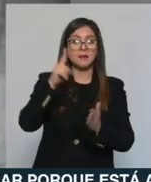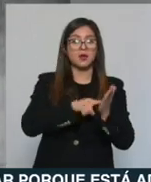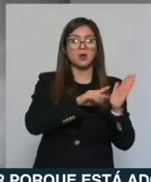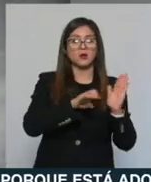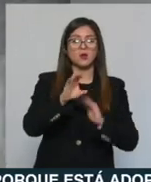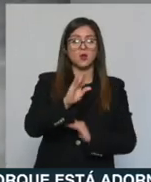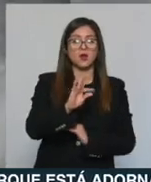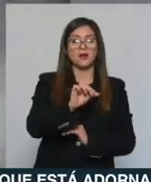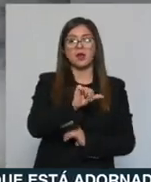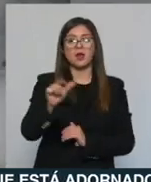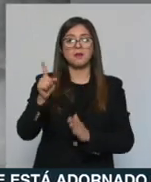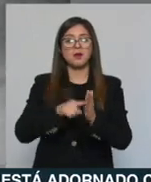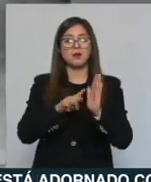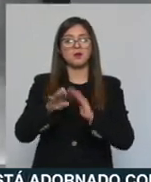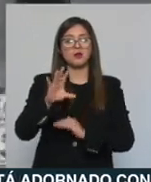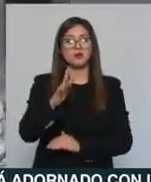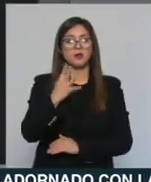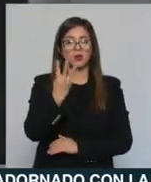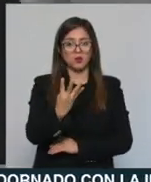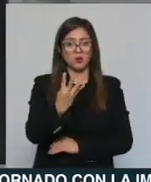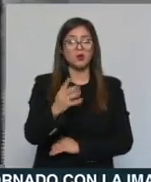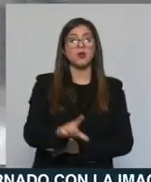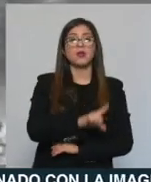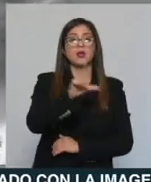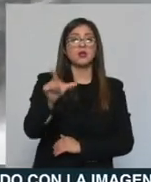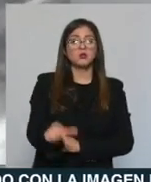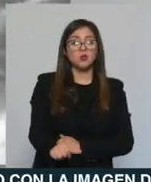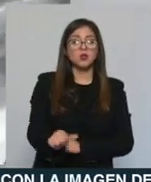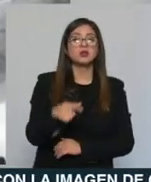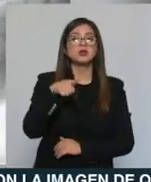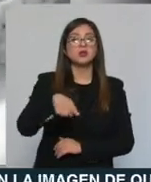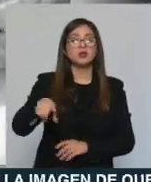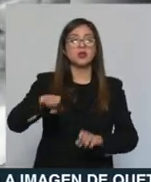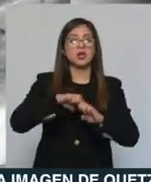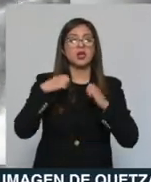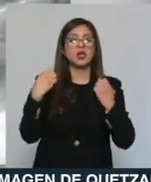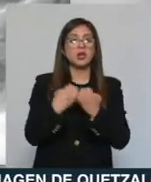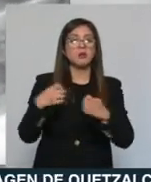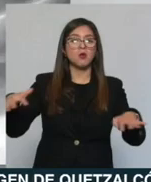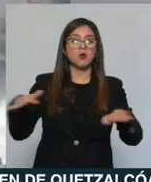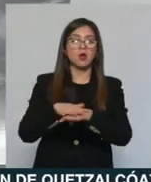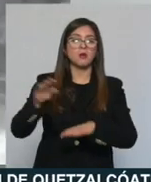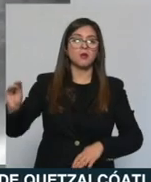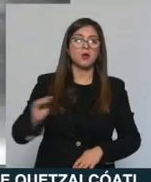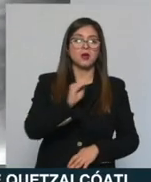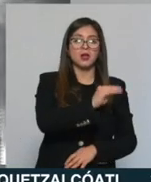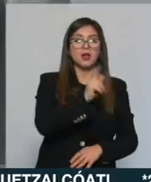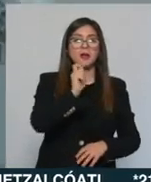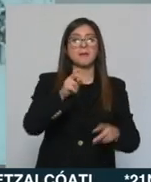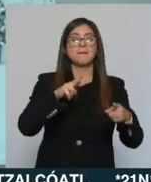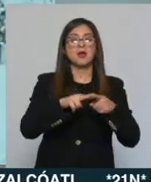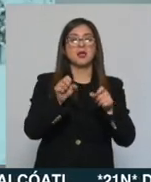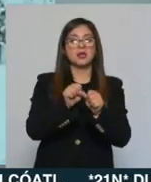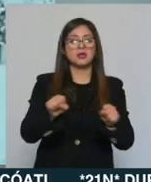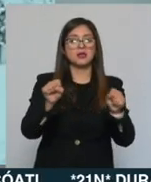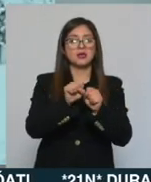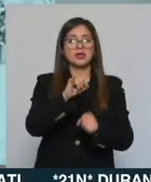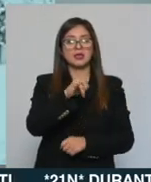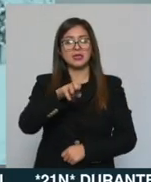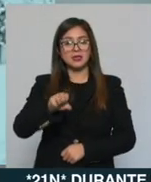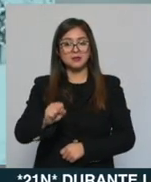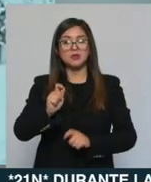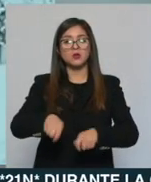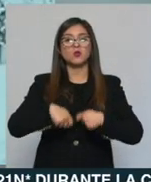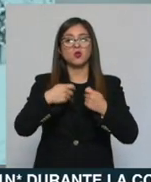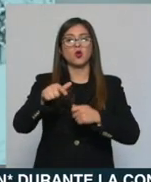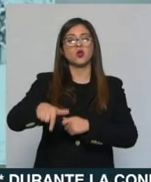1940 a 1954. Un año más tarde, la novena infernal se mudó al histórico Parque del Seguro Social, donde consiguieron 12 títulos de